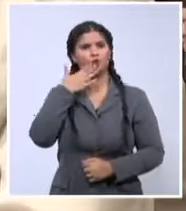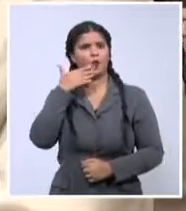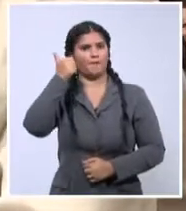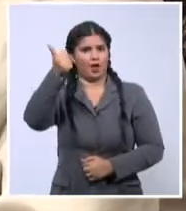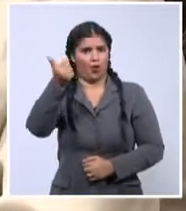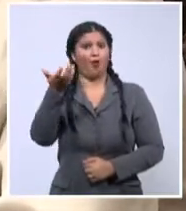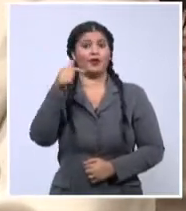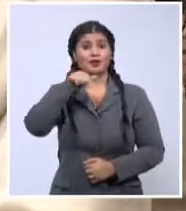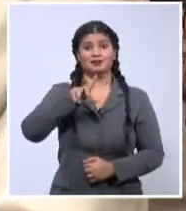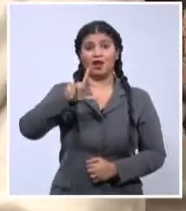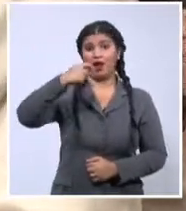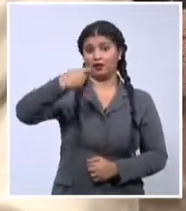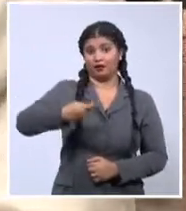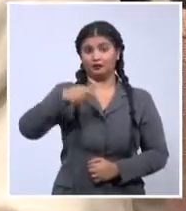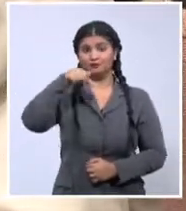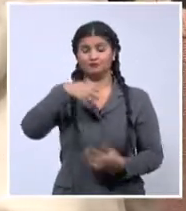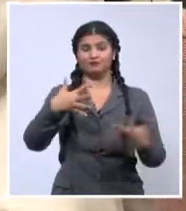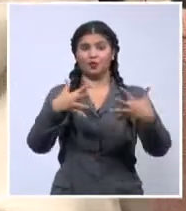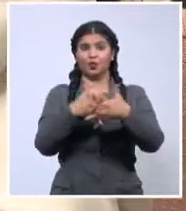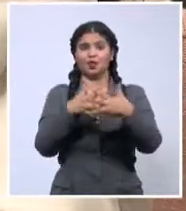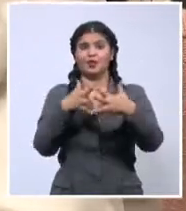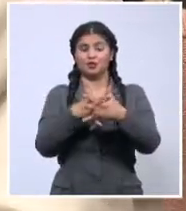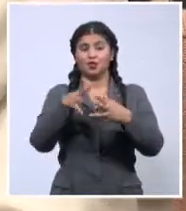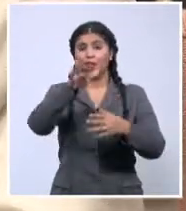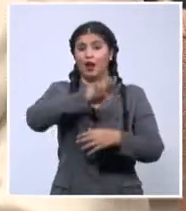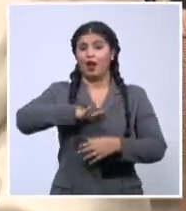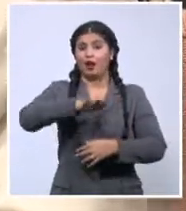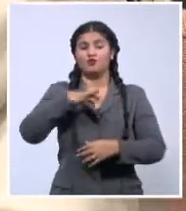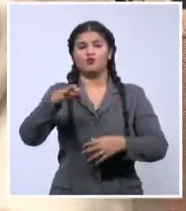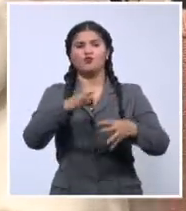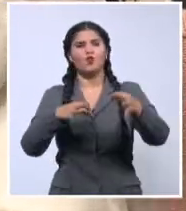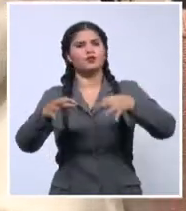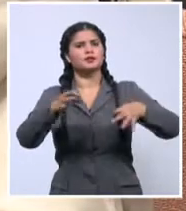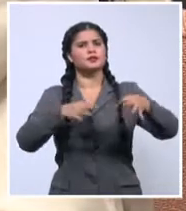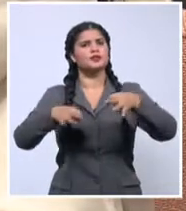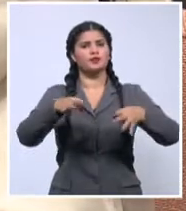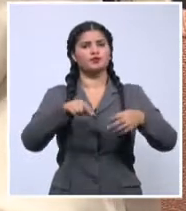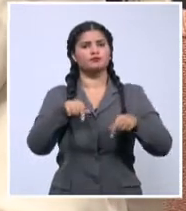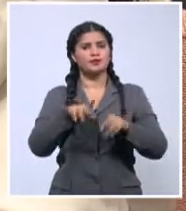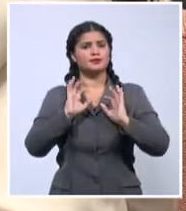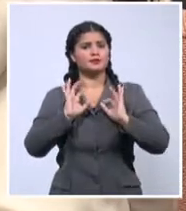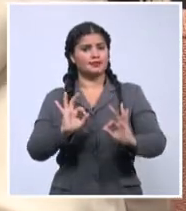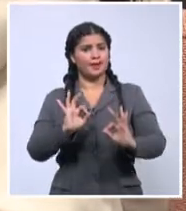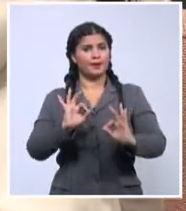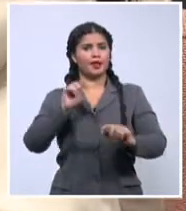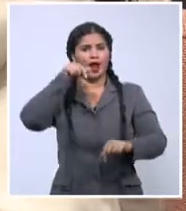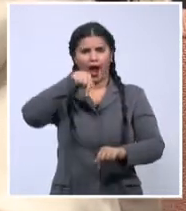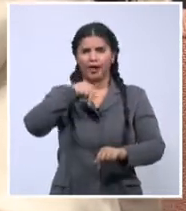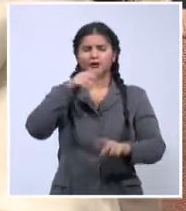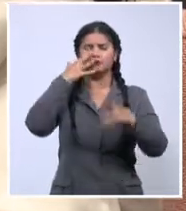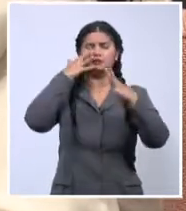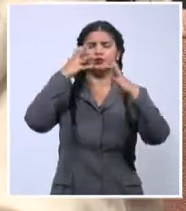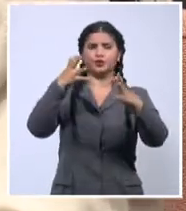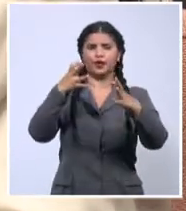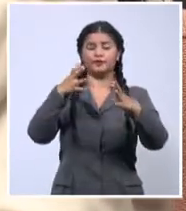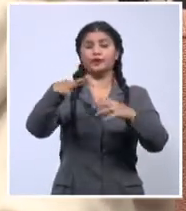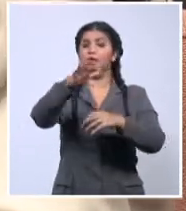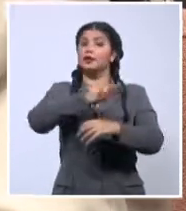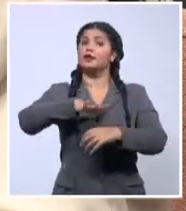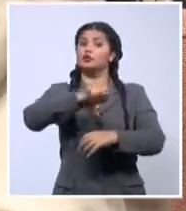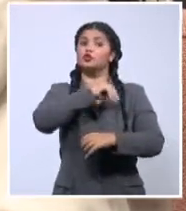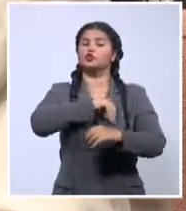se refiere a las atribuciones de la administración municipal, siempre el espíritu que esté en ella es ratificar la condición de